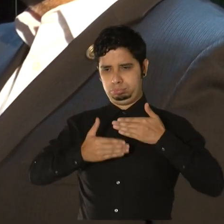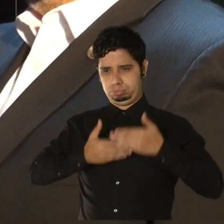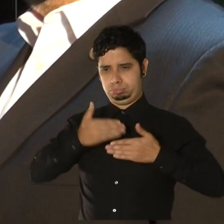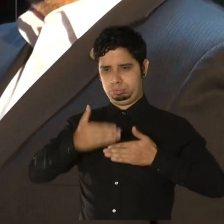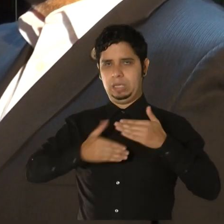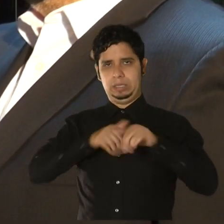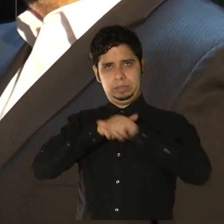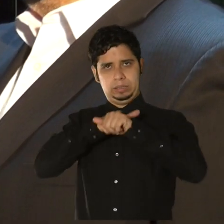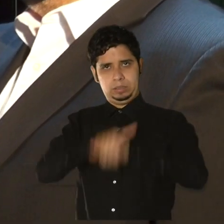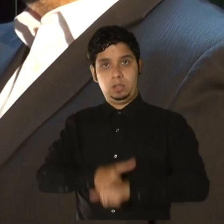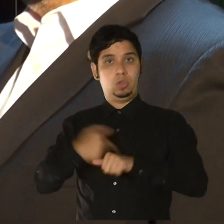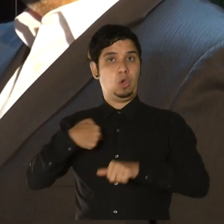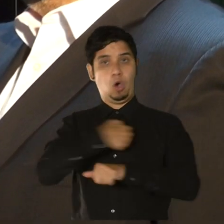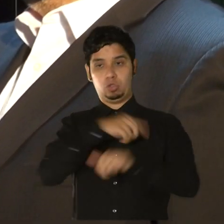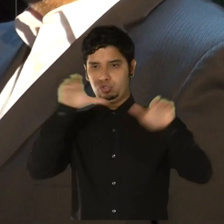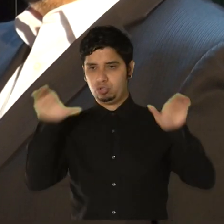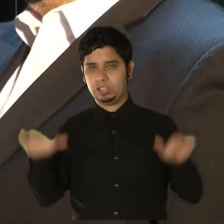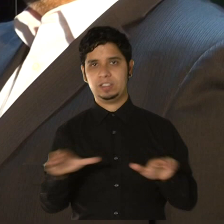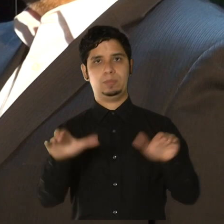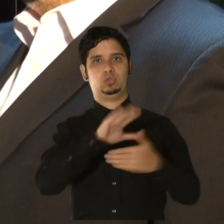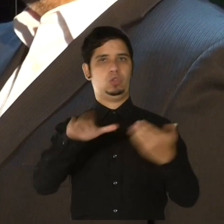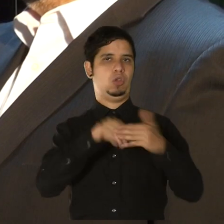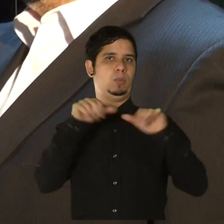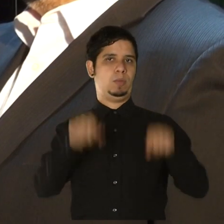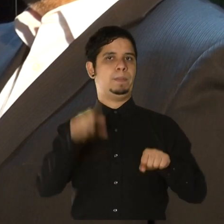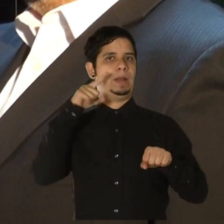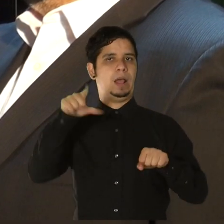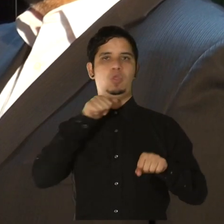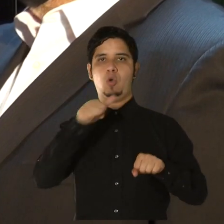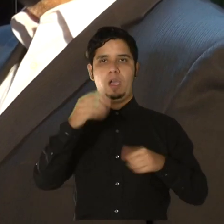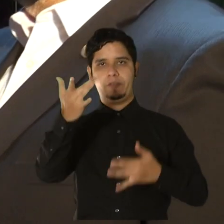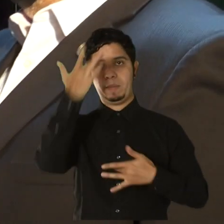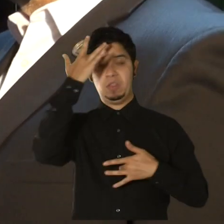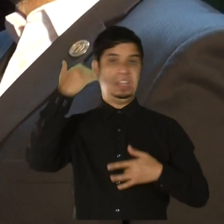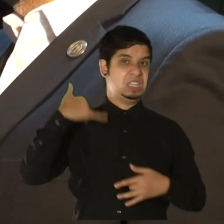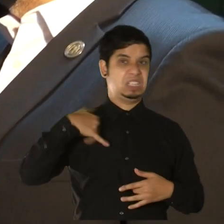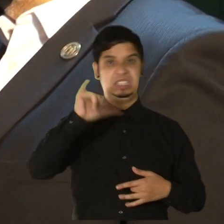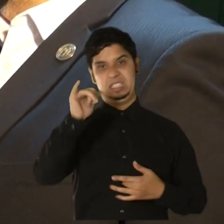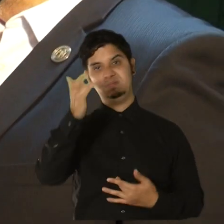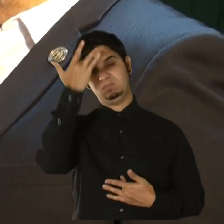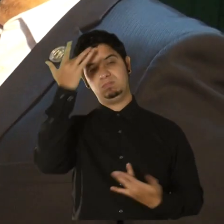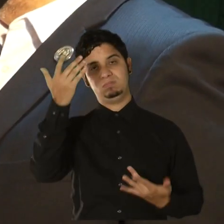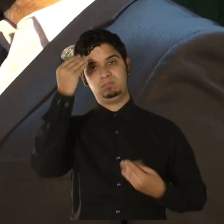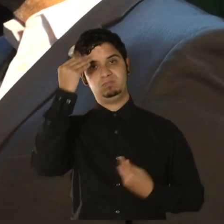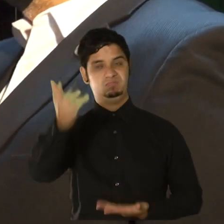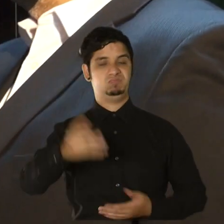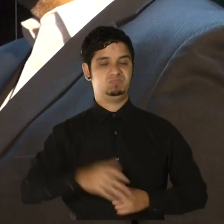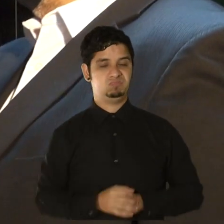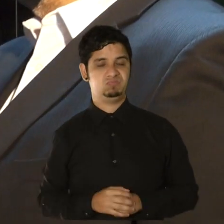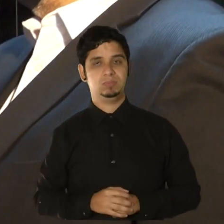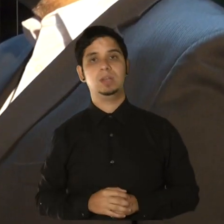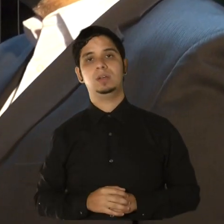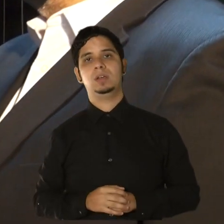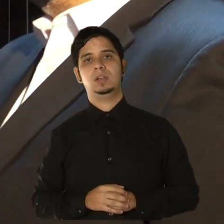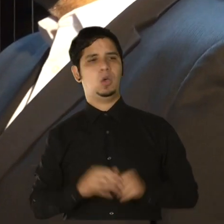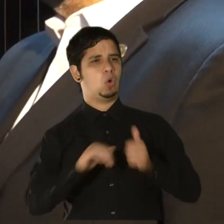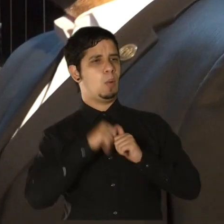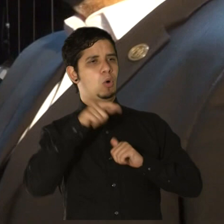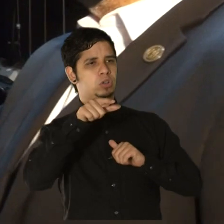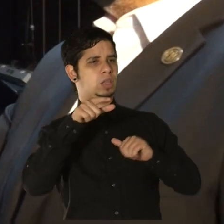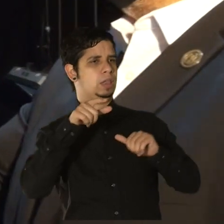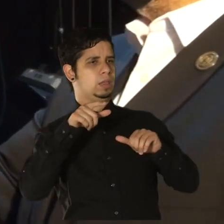humanamente posible dentro de nuestros conocimientos, evitar el contagio así como quiera. ¿Cómo lo manejaron? Pues mira, yo sé que yo